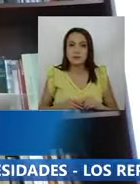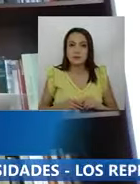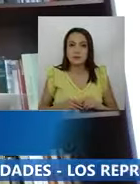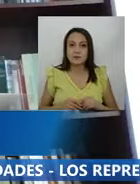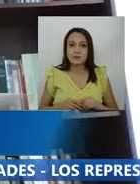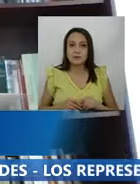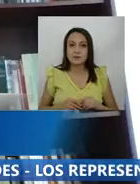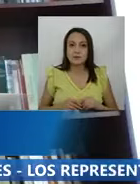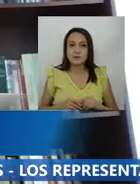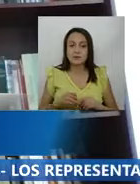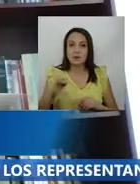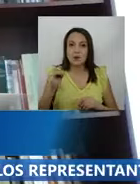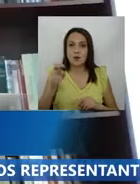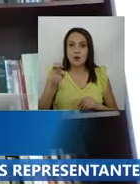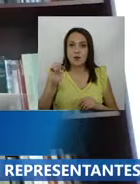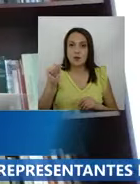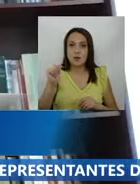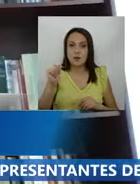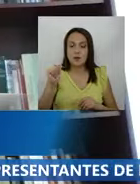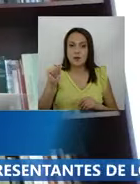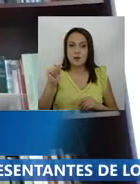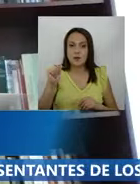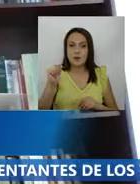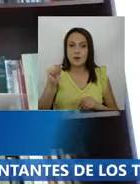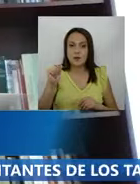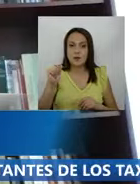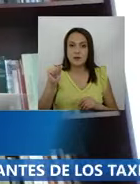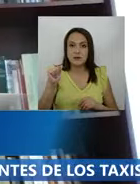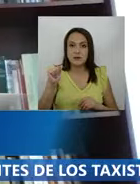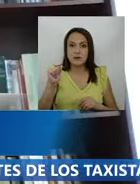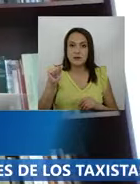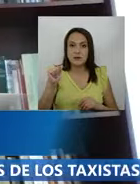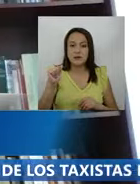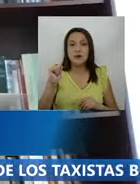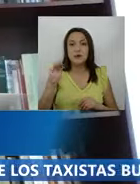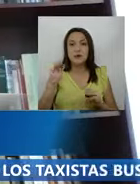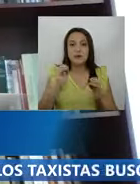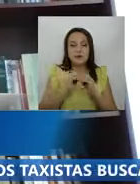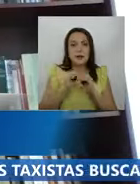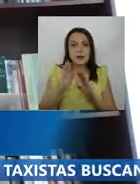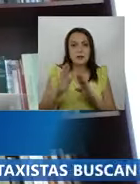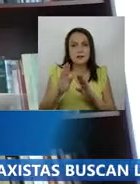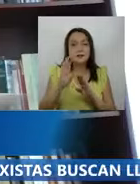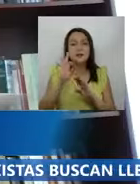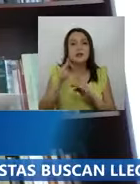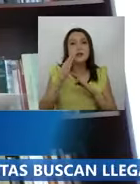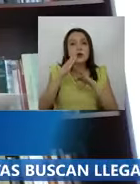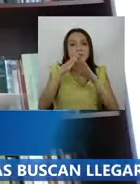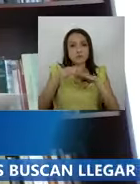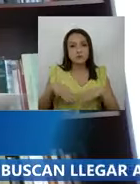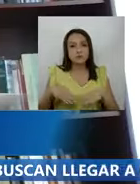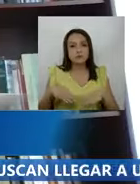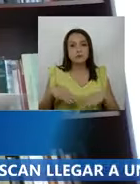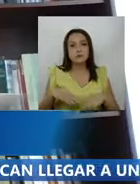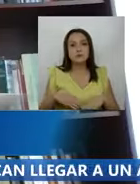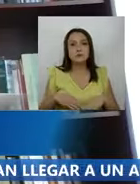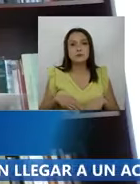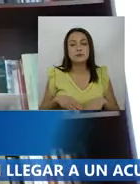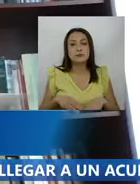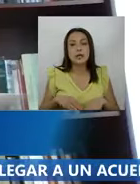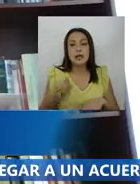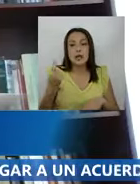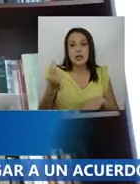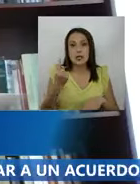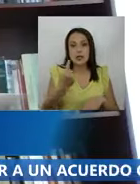la OEA, ¿verdad?, del acuerdo entre los Estados americanos para resolver conflictos de forma pacífica, y cada uno de los